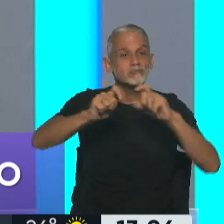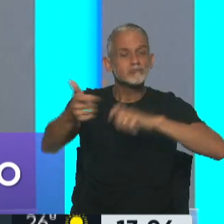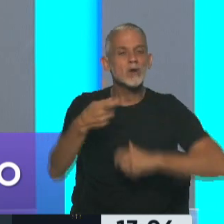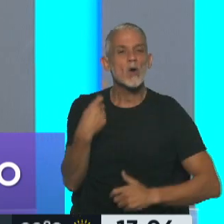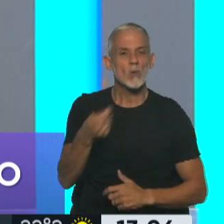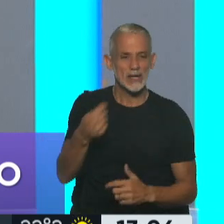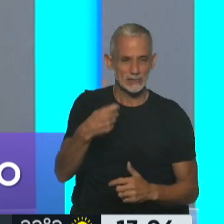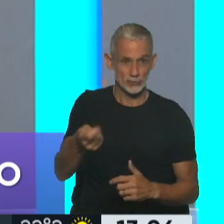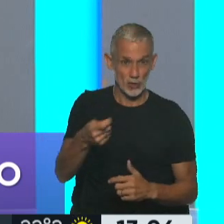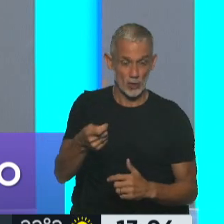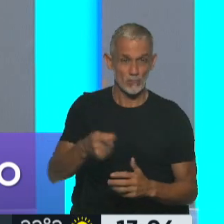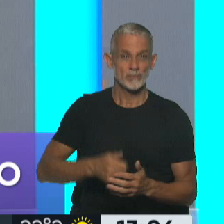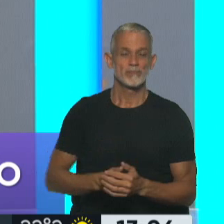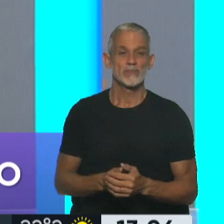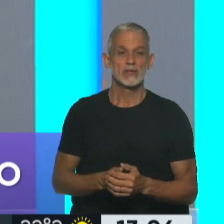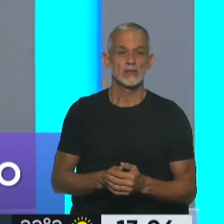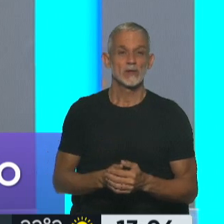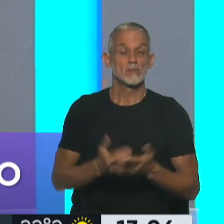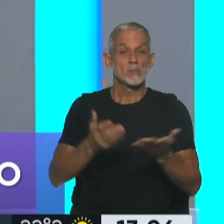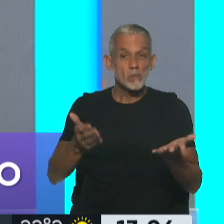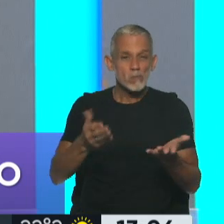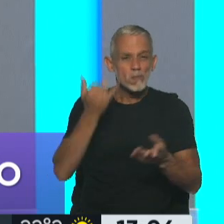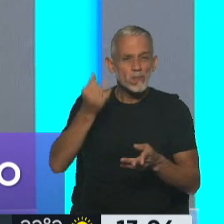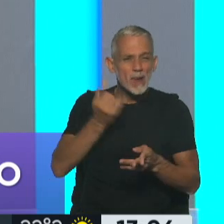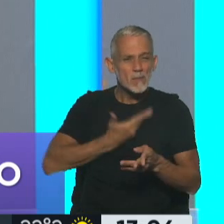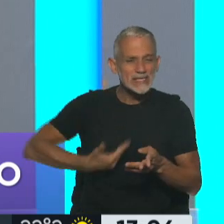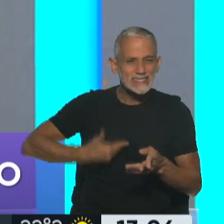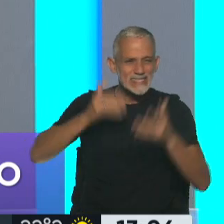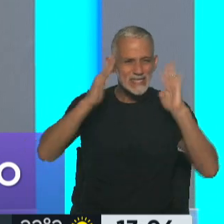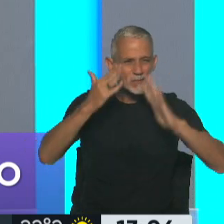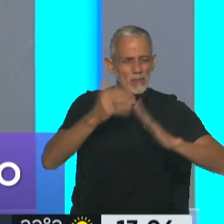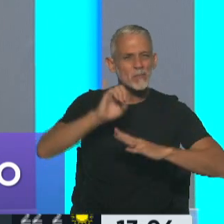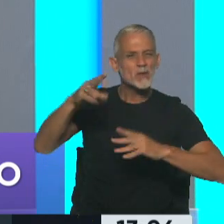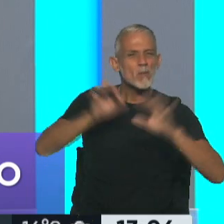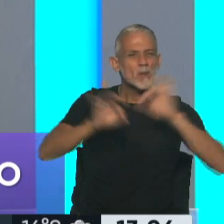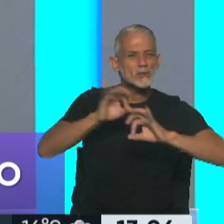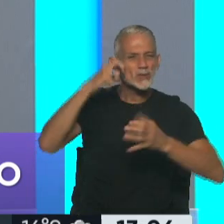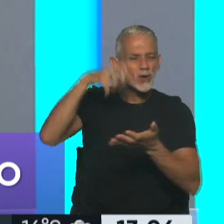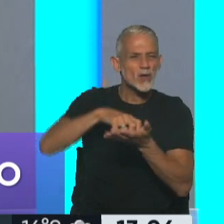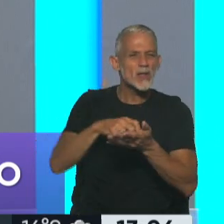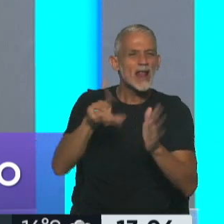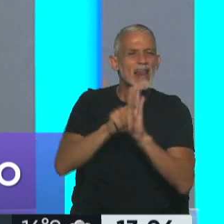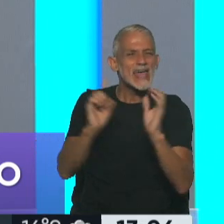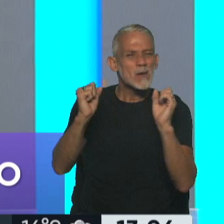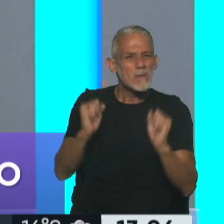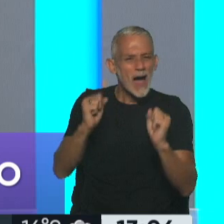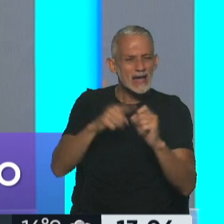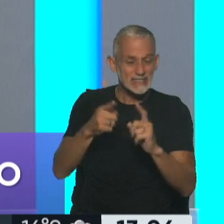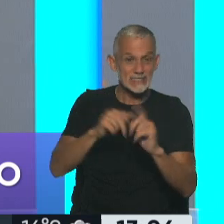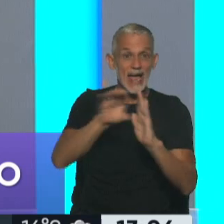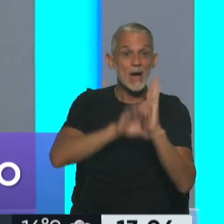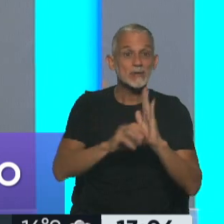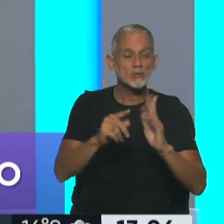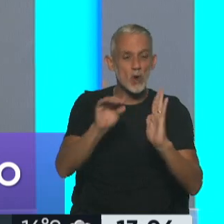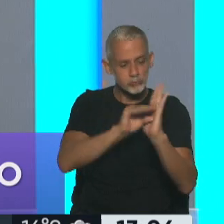jubilatoria, algo que ya venía cuando el presidente envió al Congreso el proyecto de ley de bases. Uno de los capítulos, el capítulo